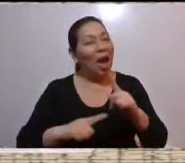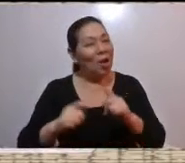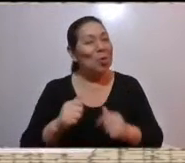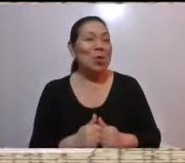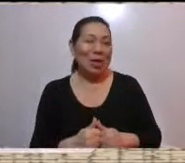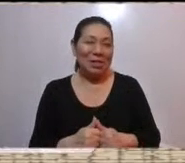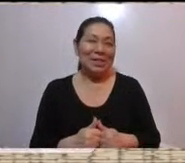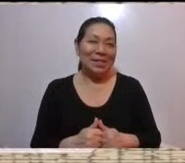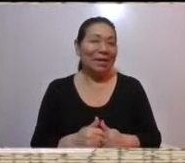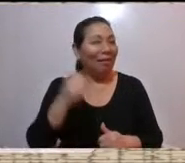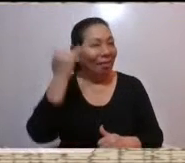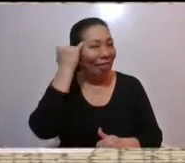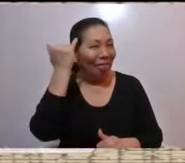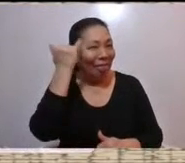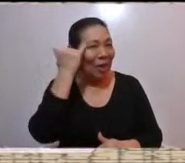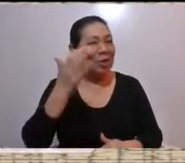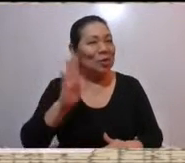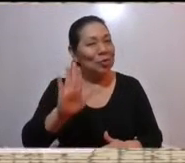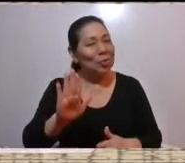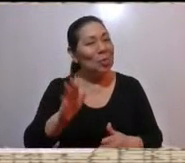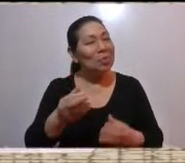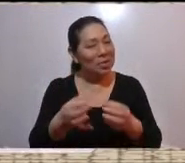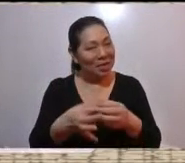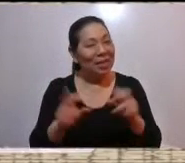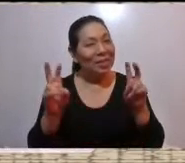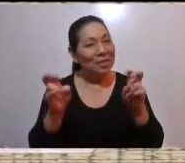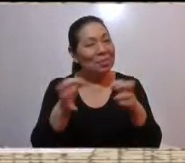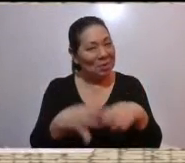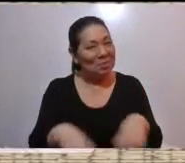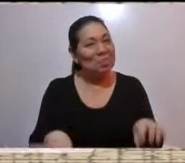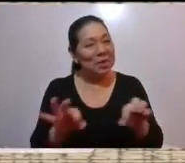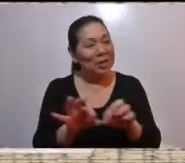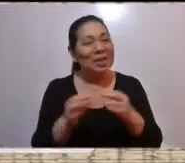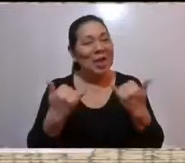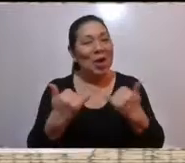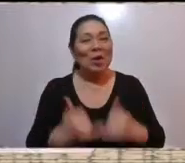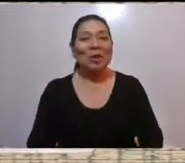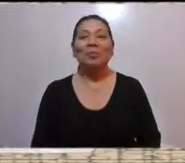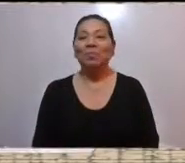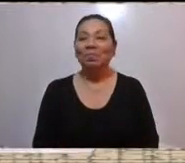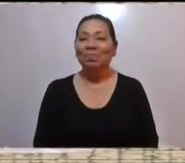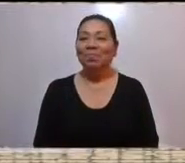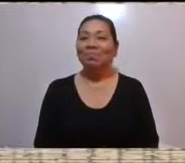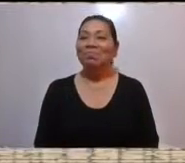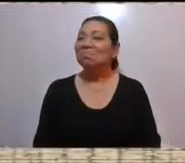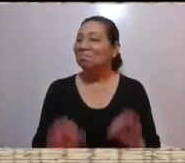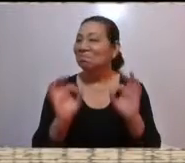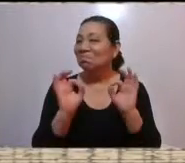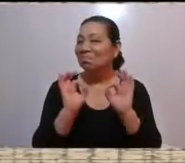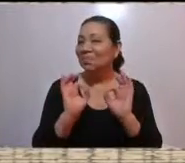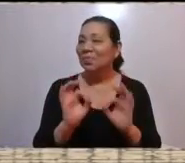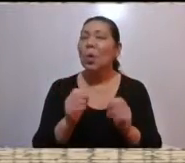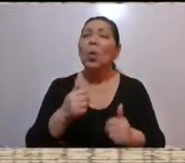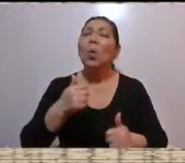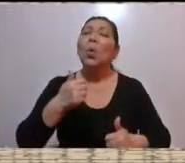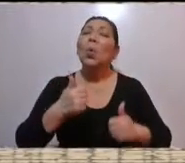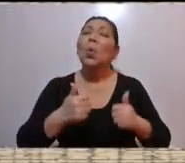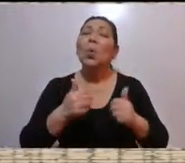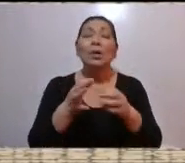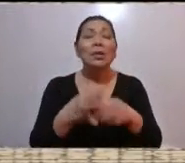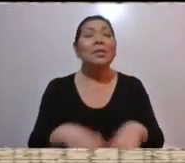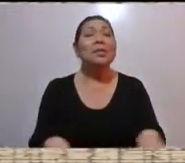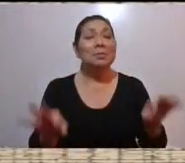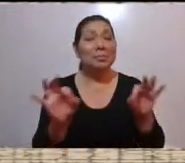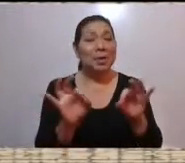compartir algunas ideas respecto a asuntos tan importantes que nos ocupan hoy. Bien, perfecto.